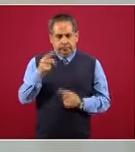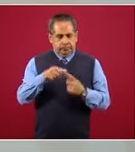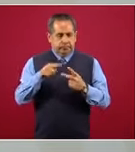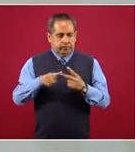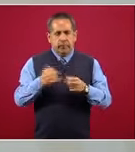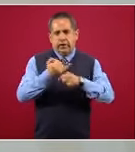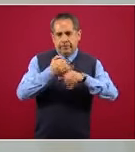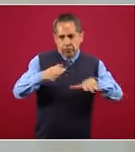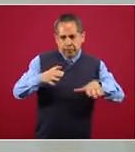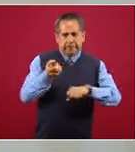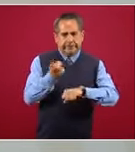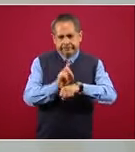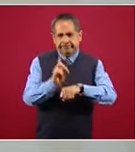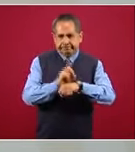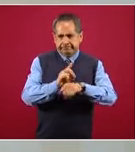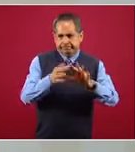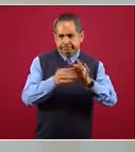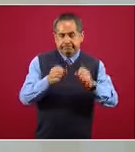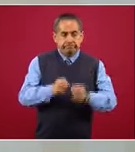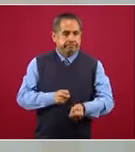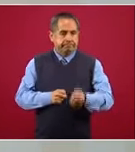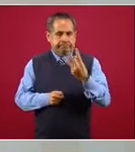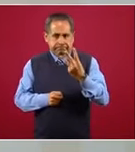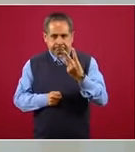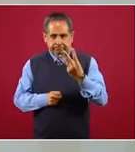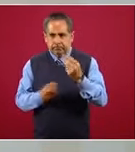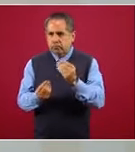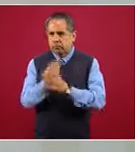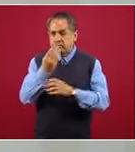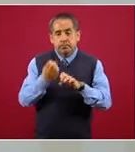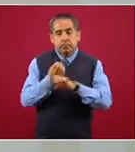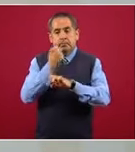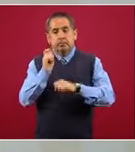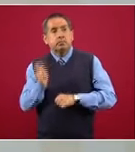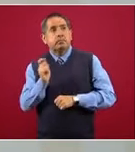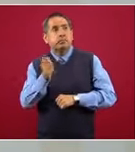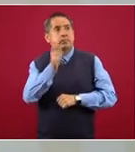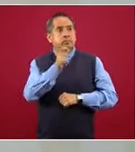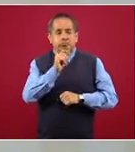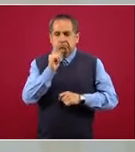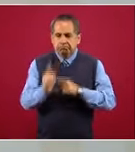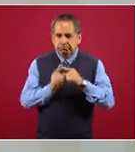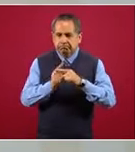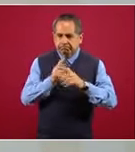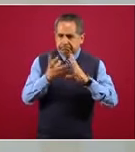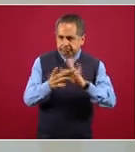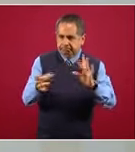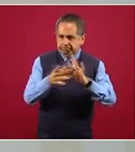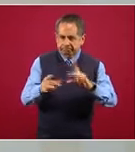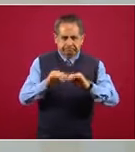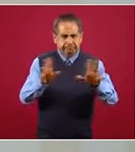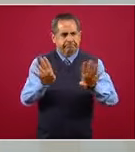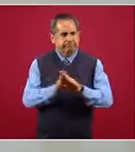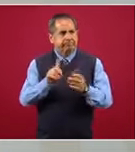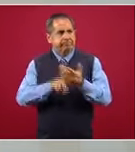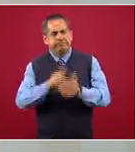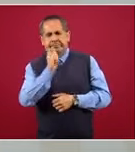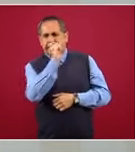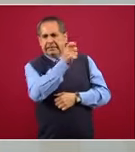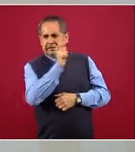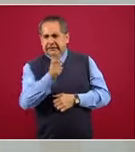informe técnico diario con 3 nuevos estados o 3 estados adicionales de los que vamos a comentar sobre su